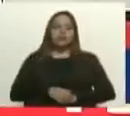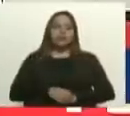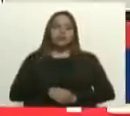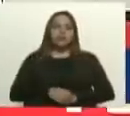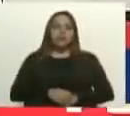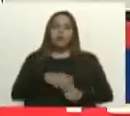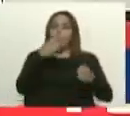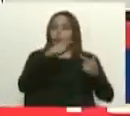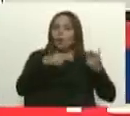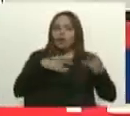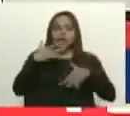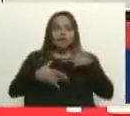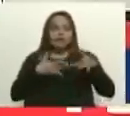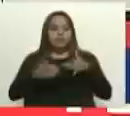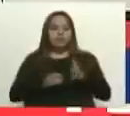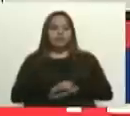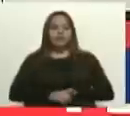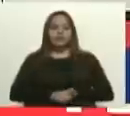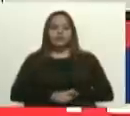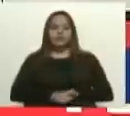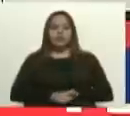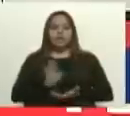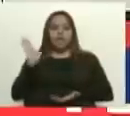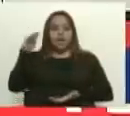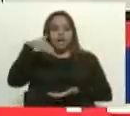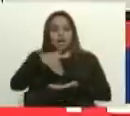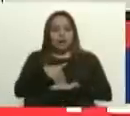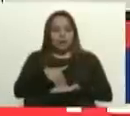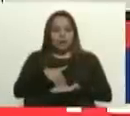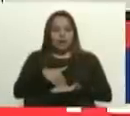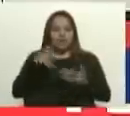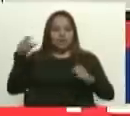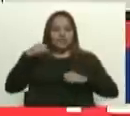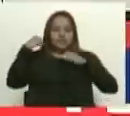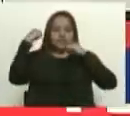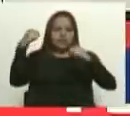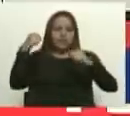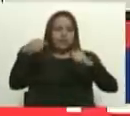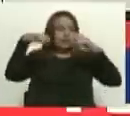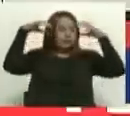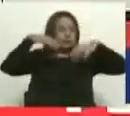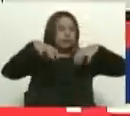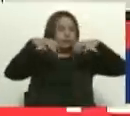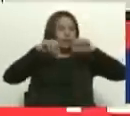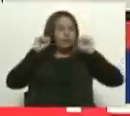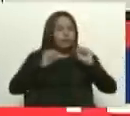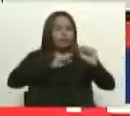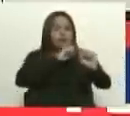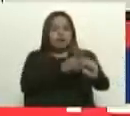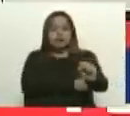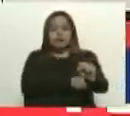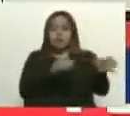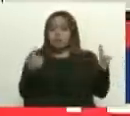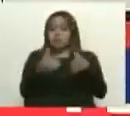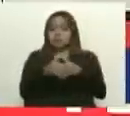jornadas en Aragua, La Victoria, cayó un palo de agua ese día y el chavismo no lo para